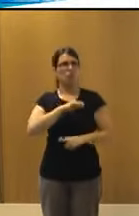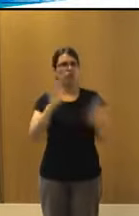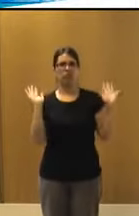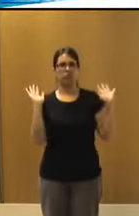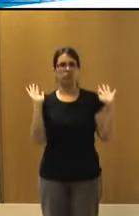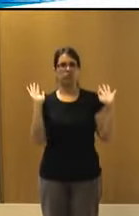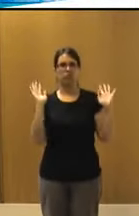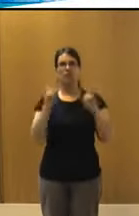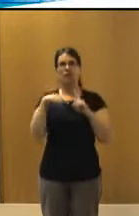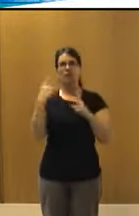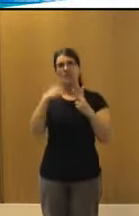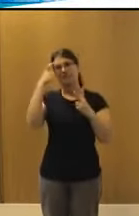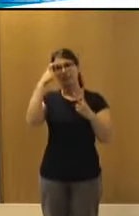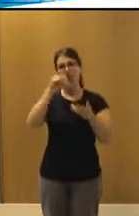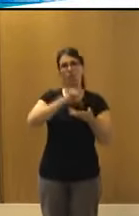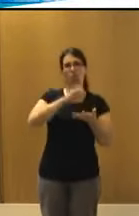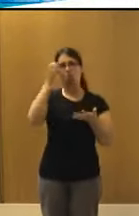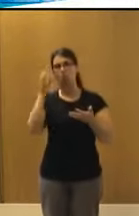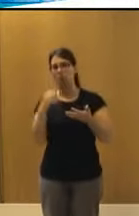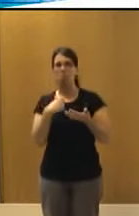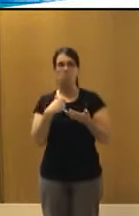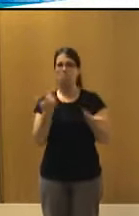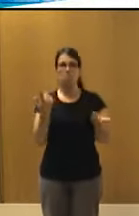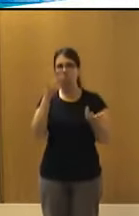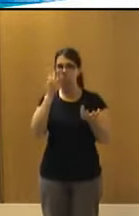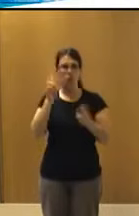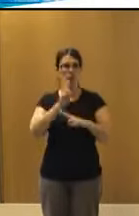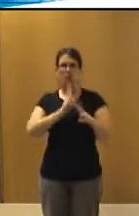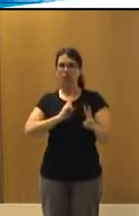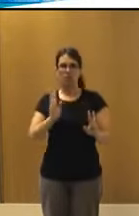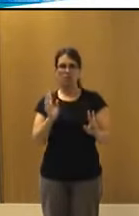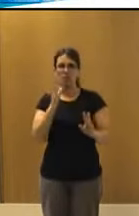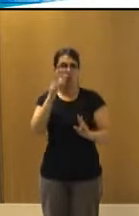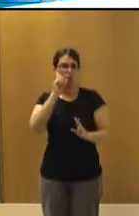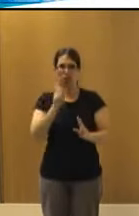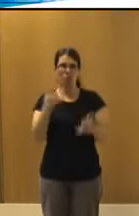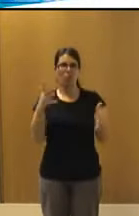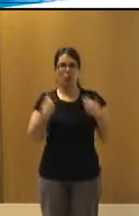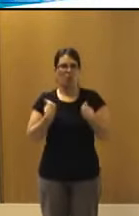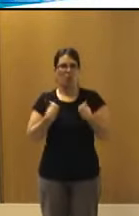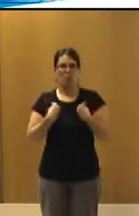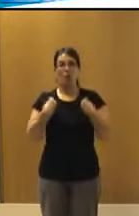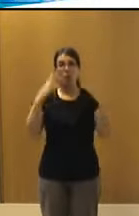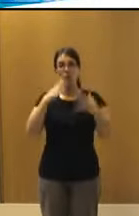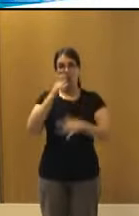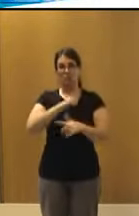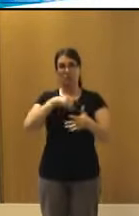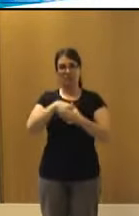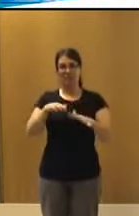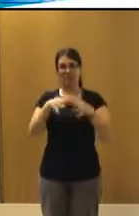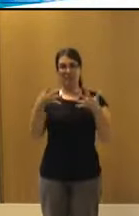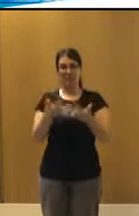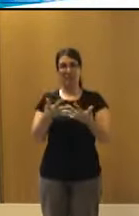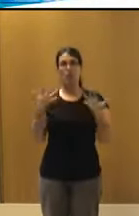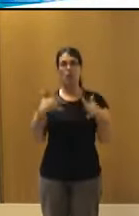entonces son españoles. Después, saber si viene el pueblo o su ciudad, los que han respondido no sabemos. Lo que sí sabemos es de